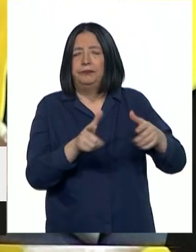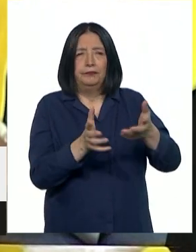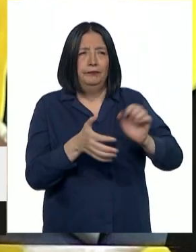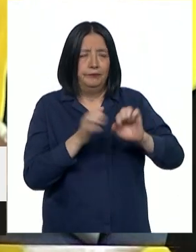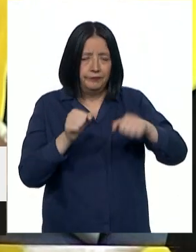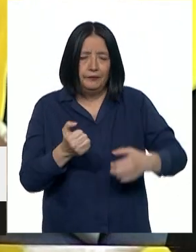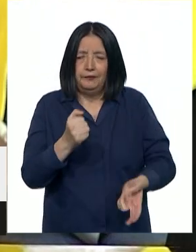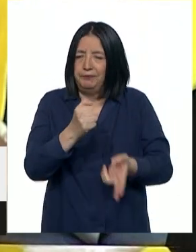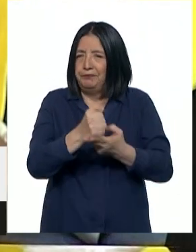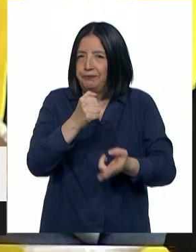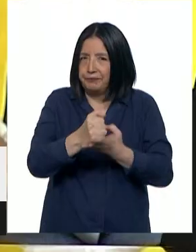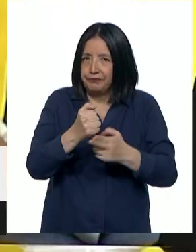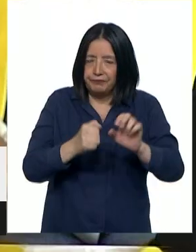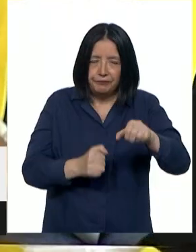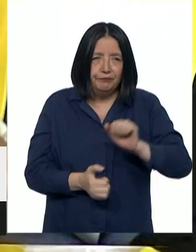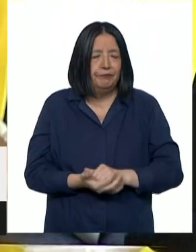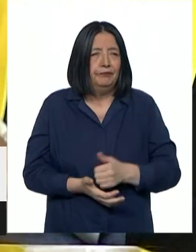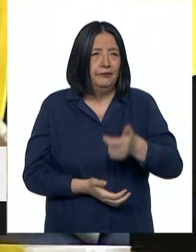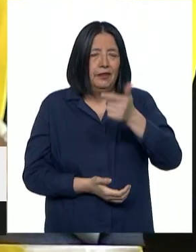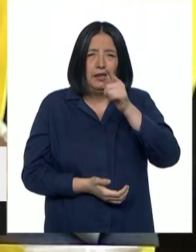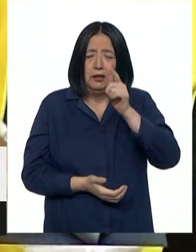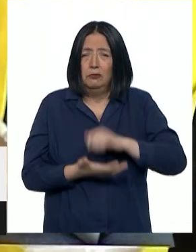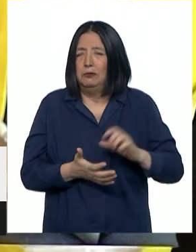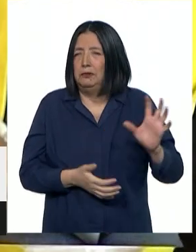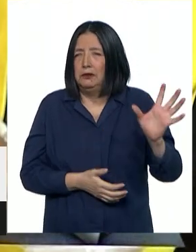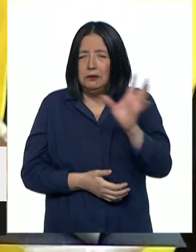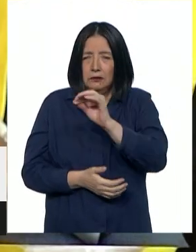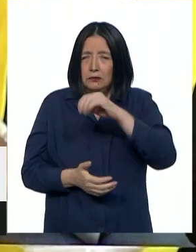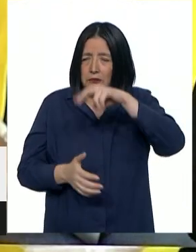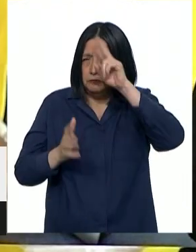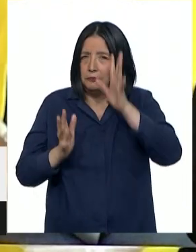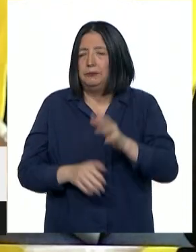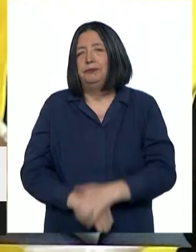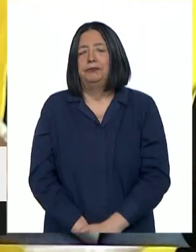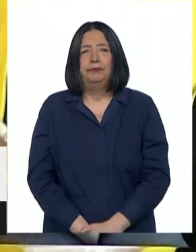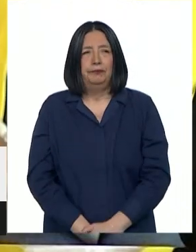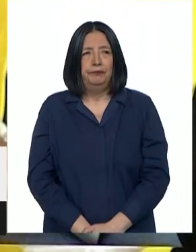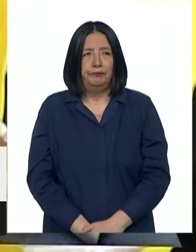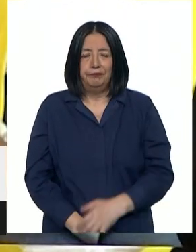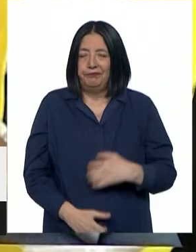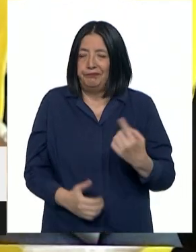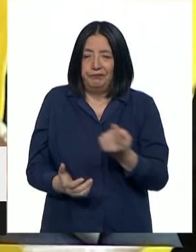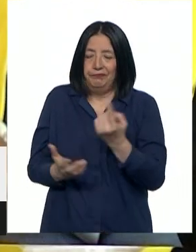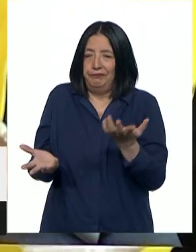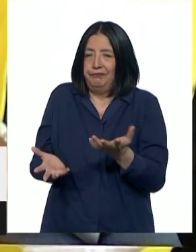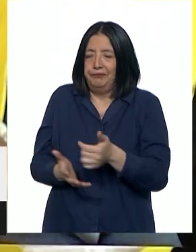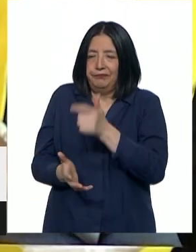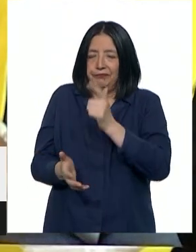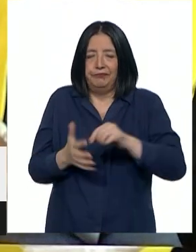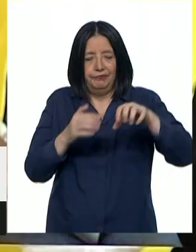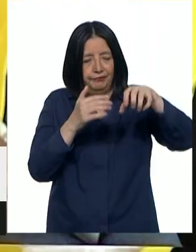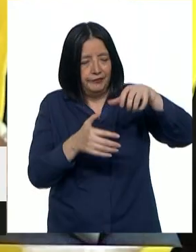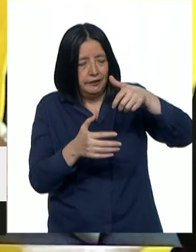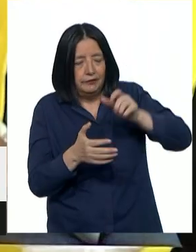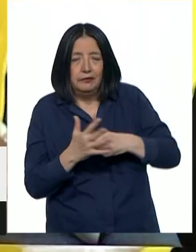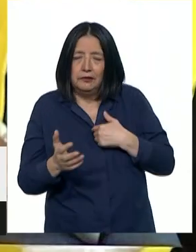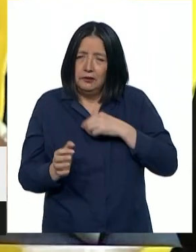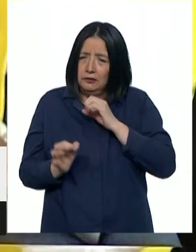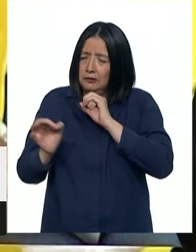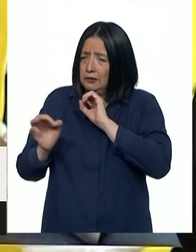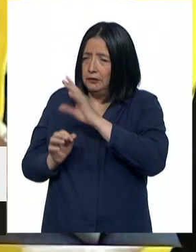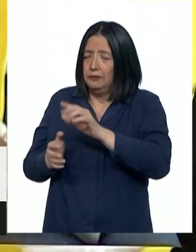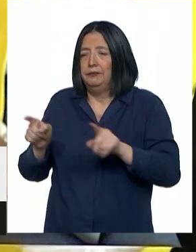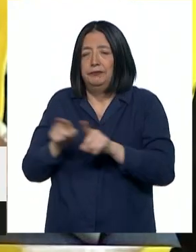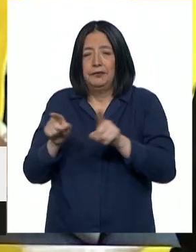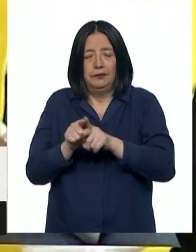Tenemos que garantizar el agua para todos los peruanos. No solamente en el agua potable que les vengo diciendo, sino